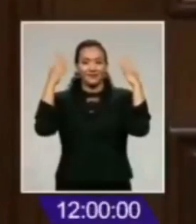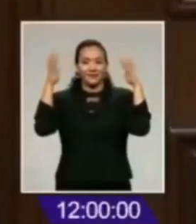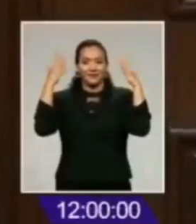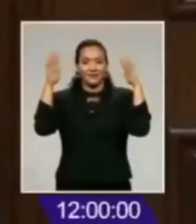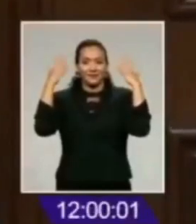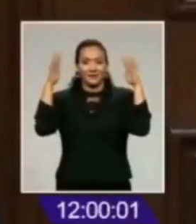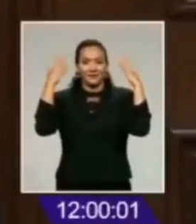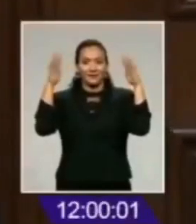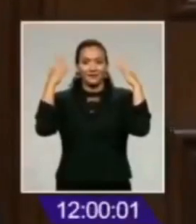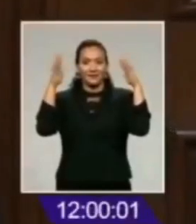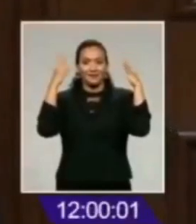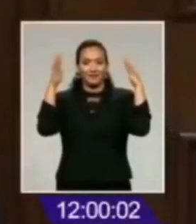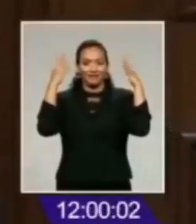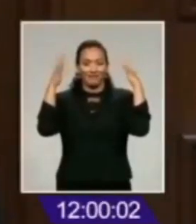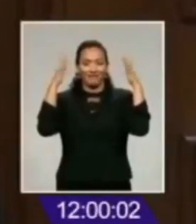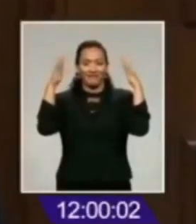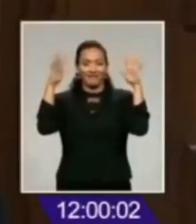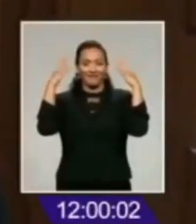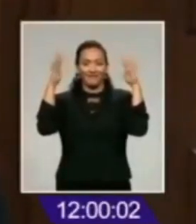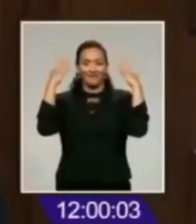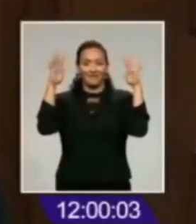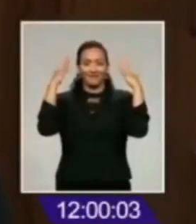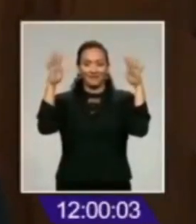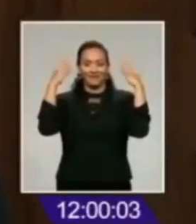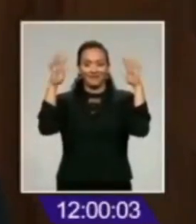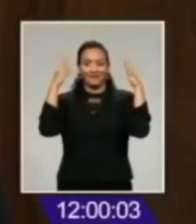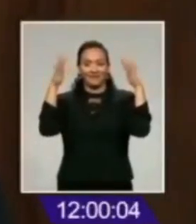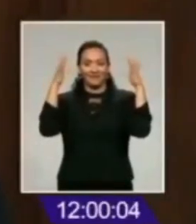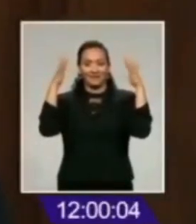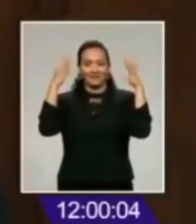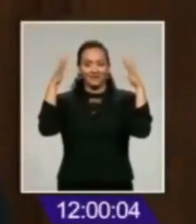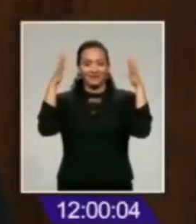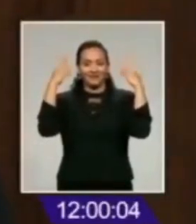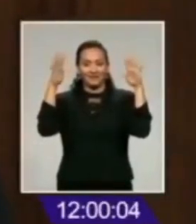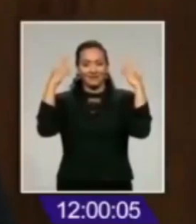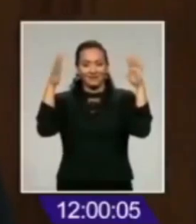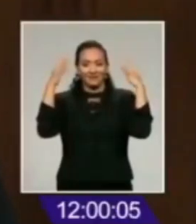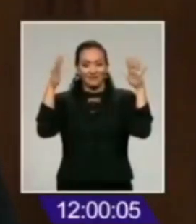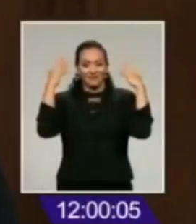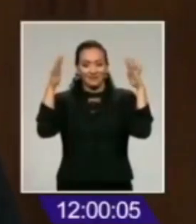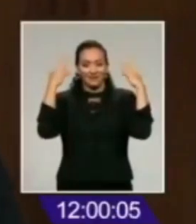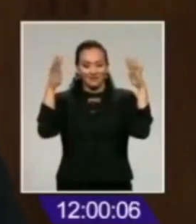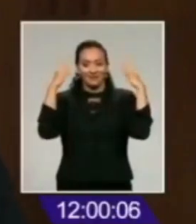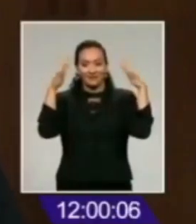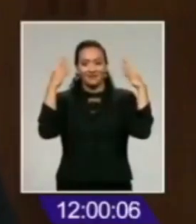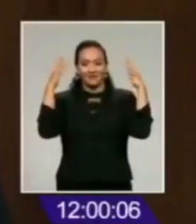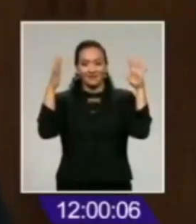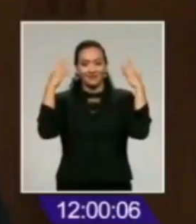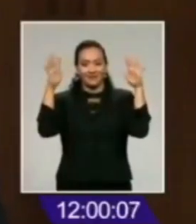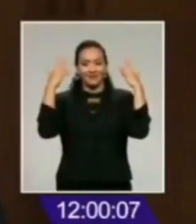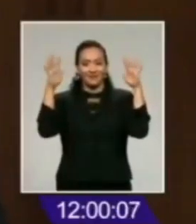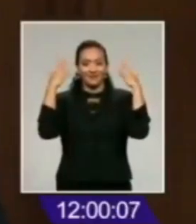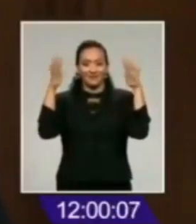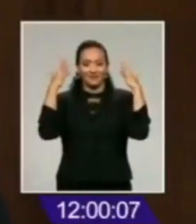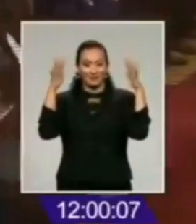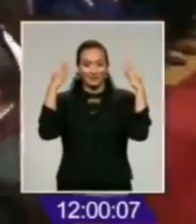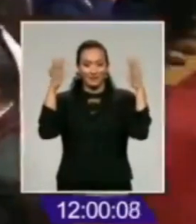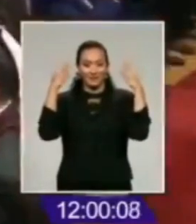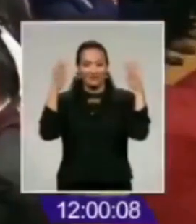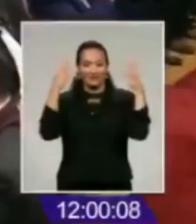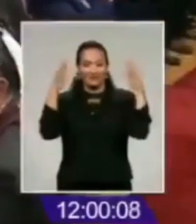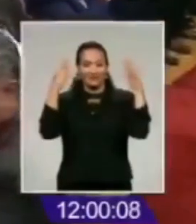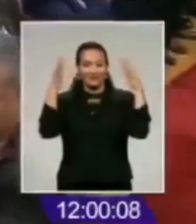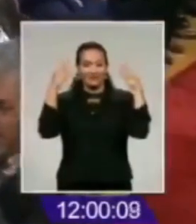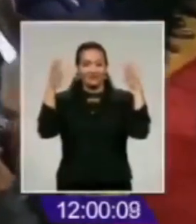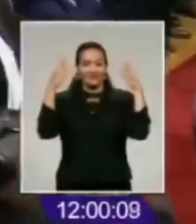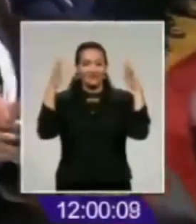un festejo que le hizo la señora Kenia López Rabadán y la derecha de su partido a esta